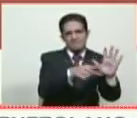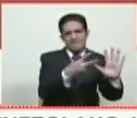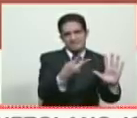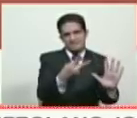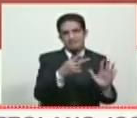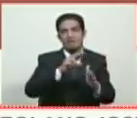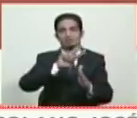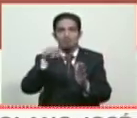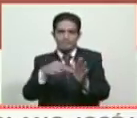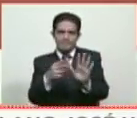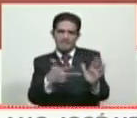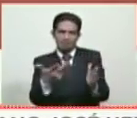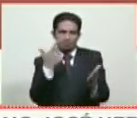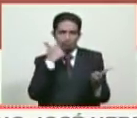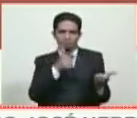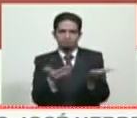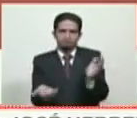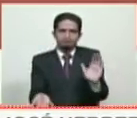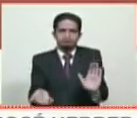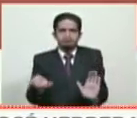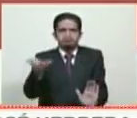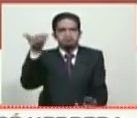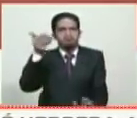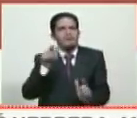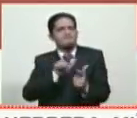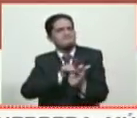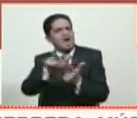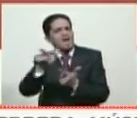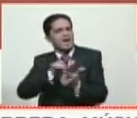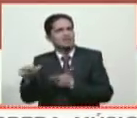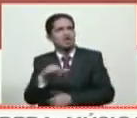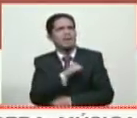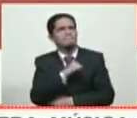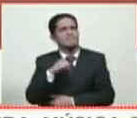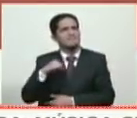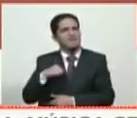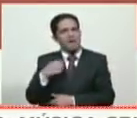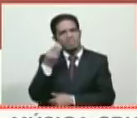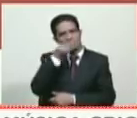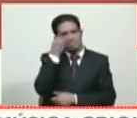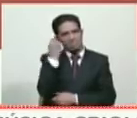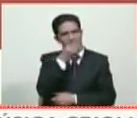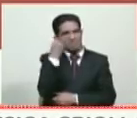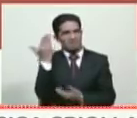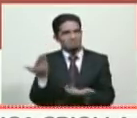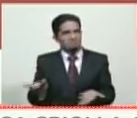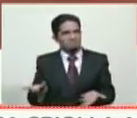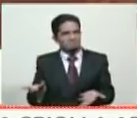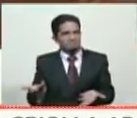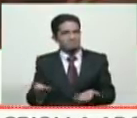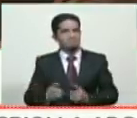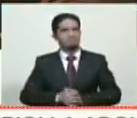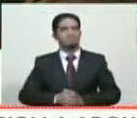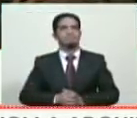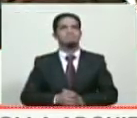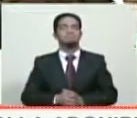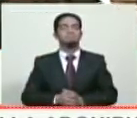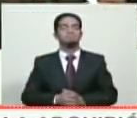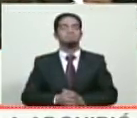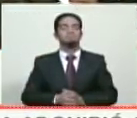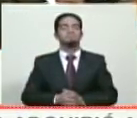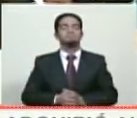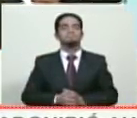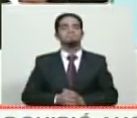de desplazamiento en embarcaciones privadas de alto calado.